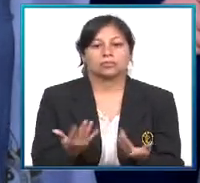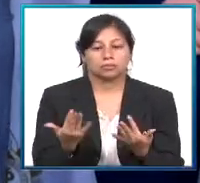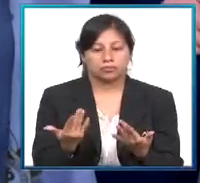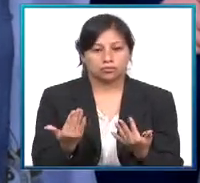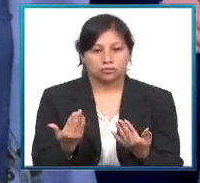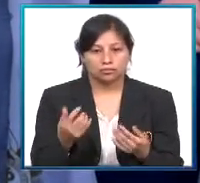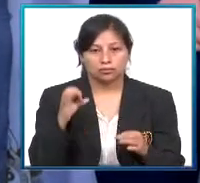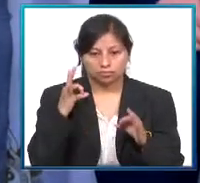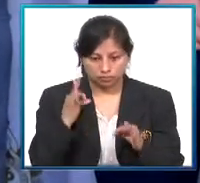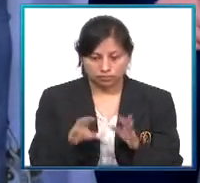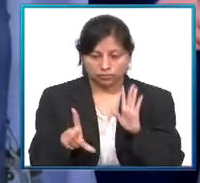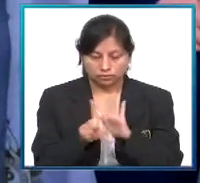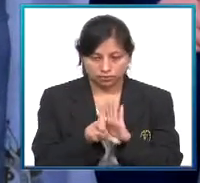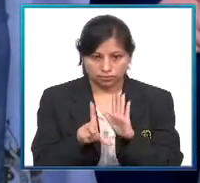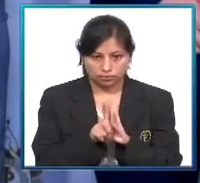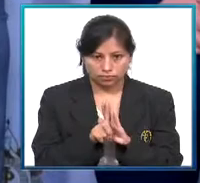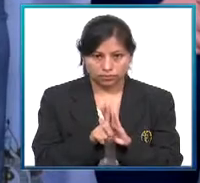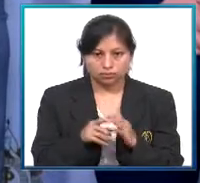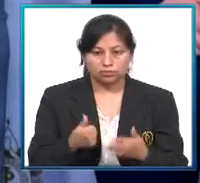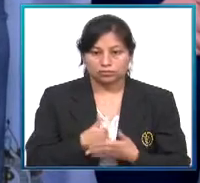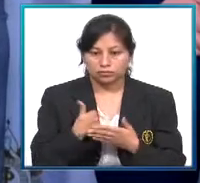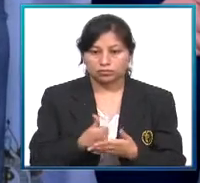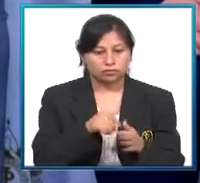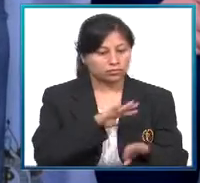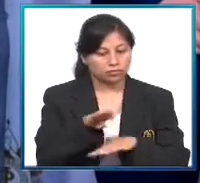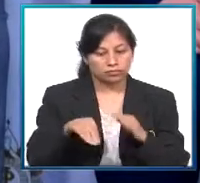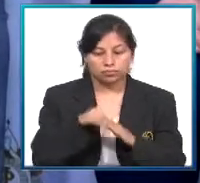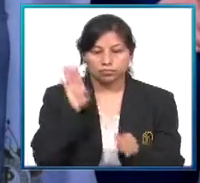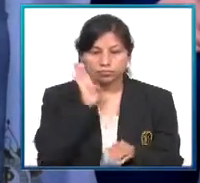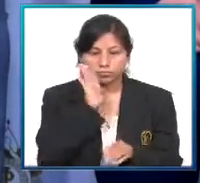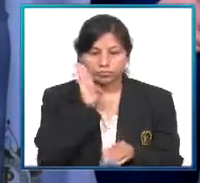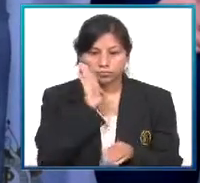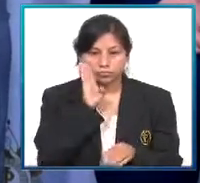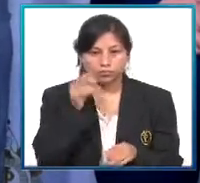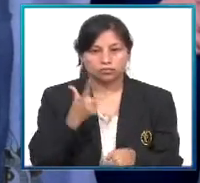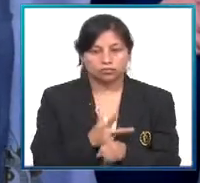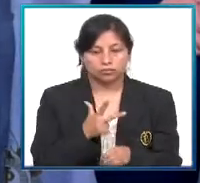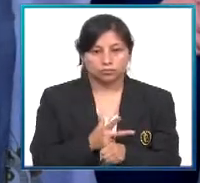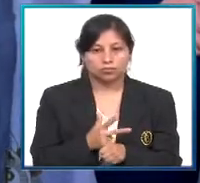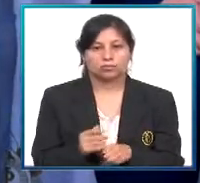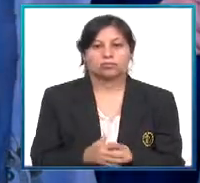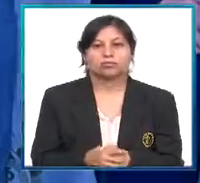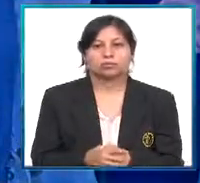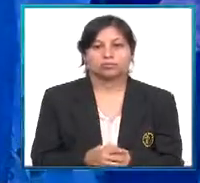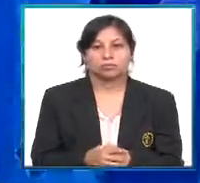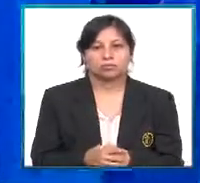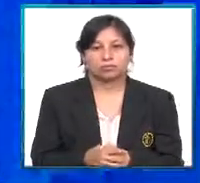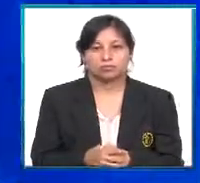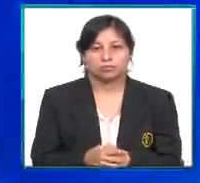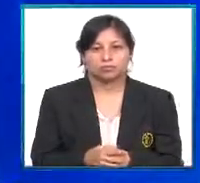pronto se convierta en una ley de beneficio para todos los jóvenes guatemaltecos.